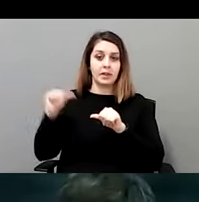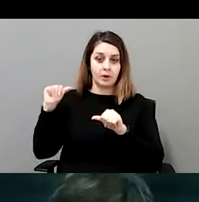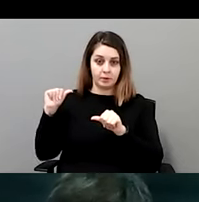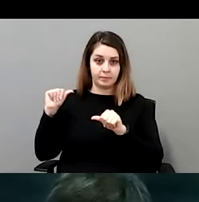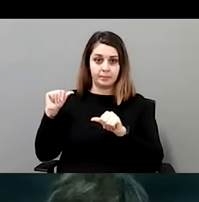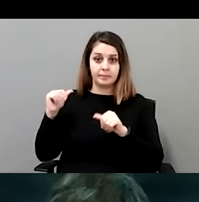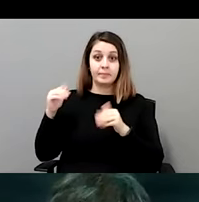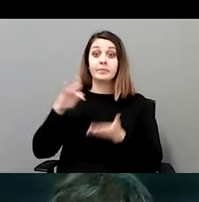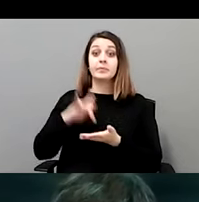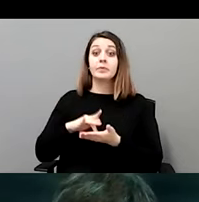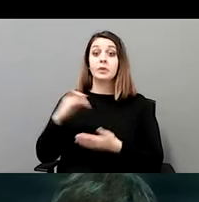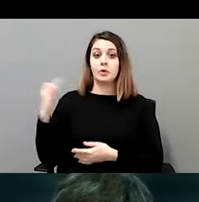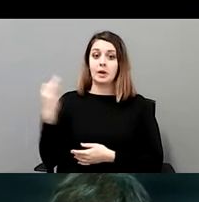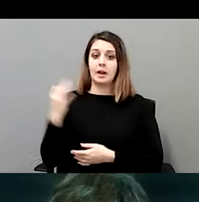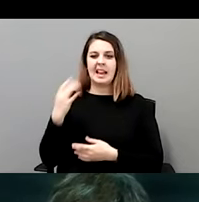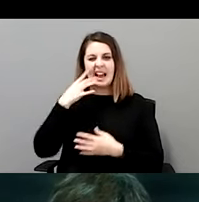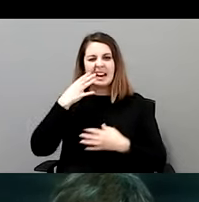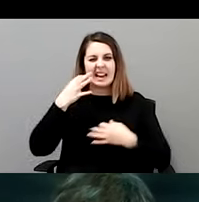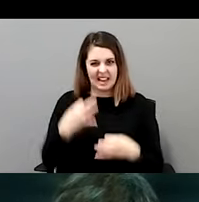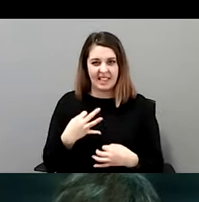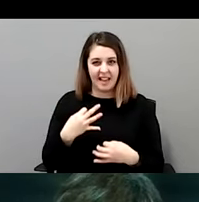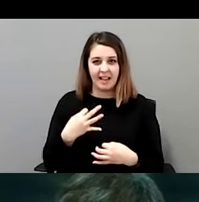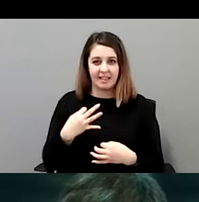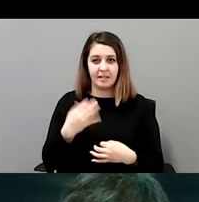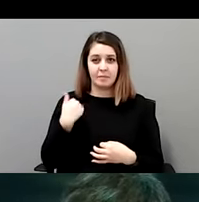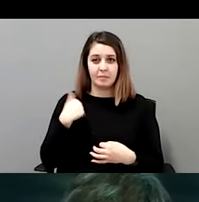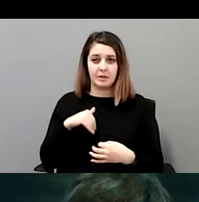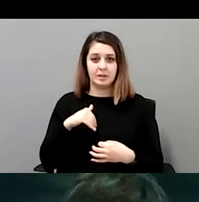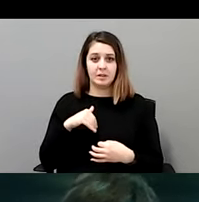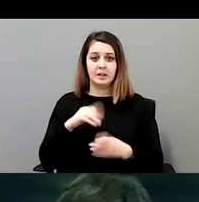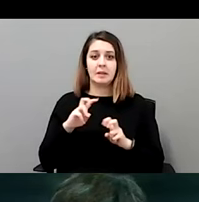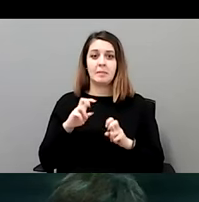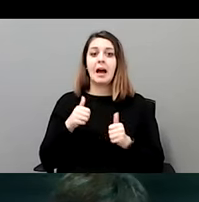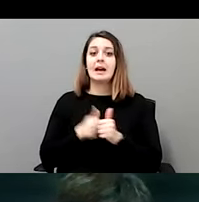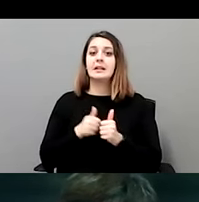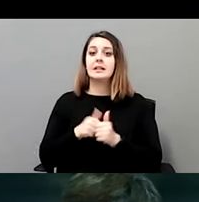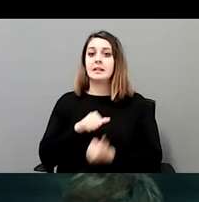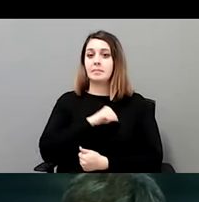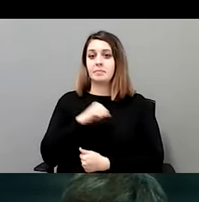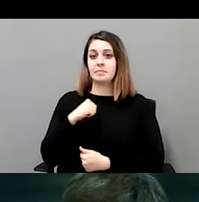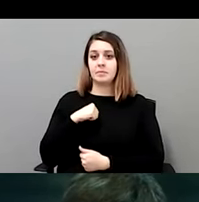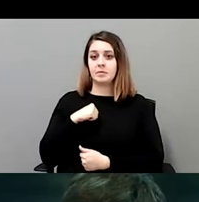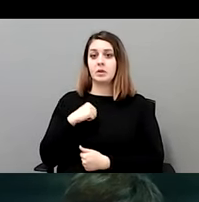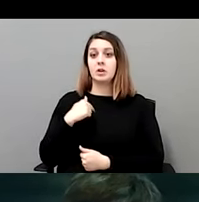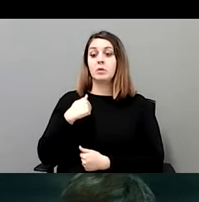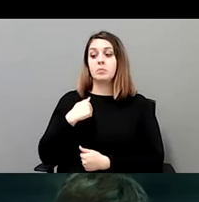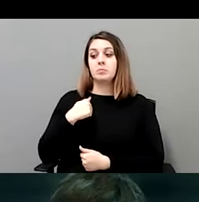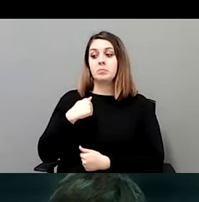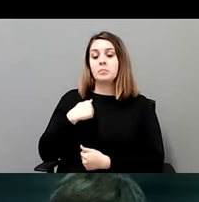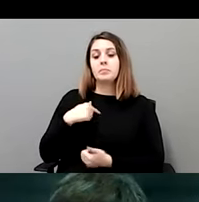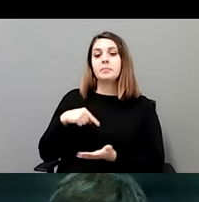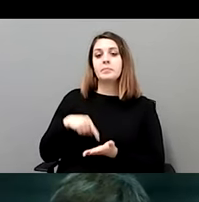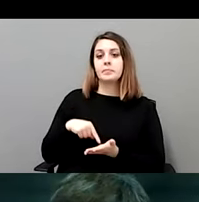que ocurre en la práctica, por mi propia experiencia personal, a mí me ha exigido que